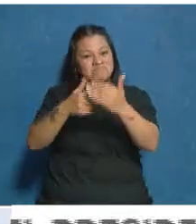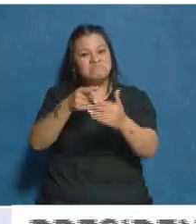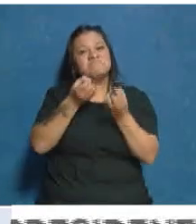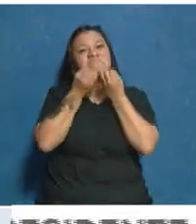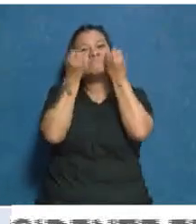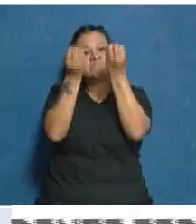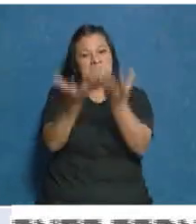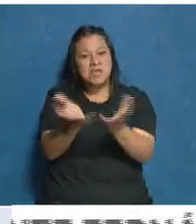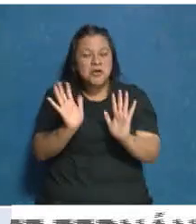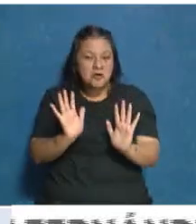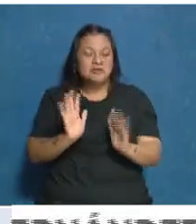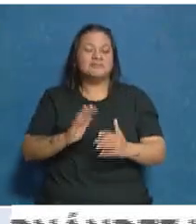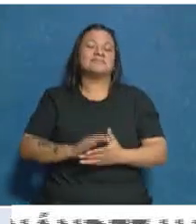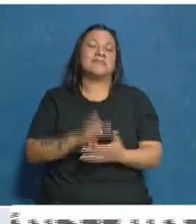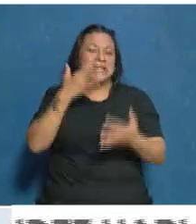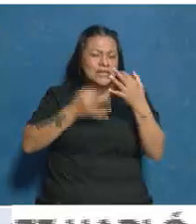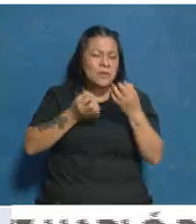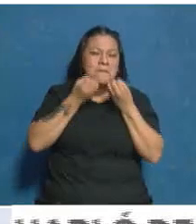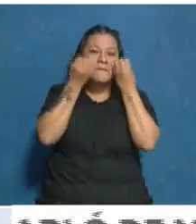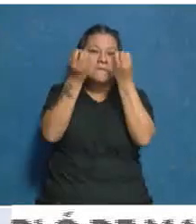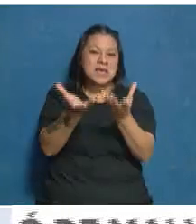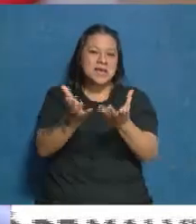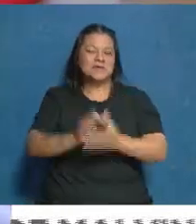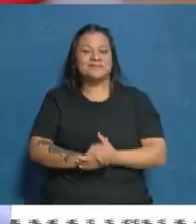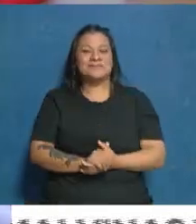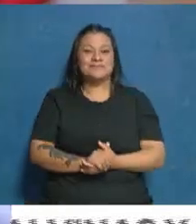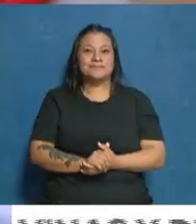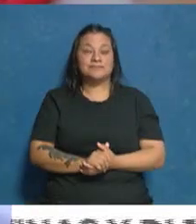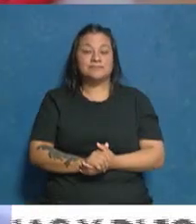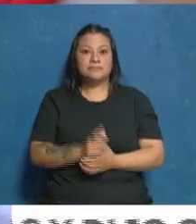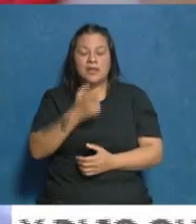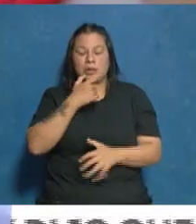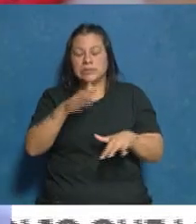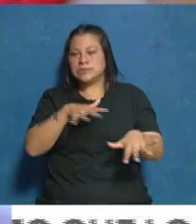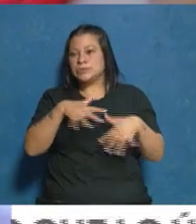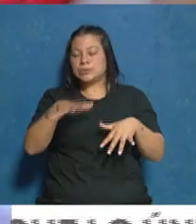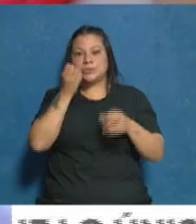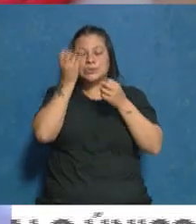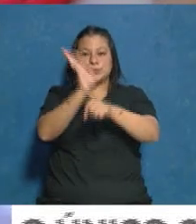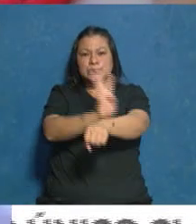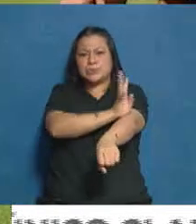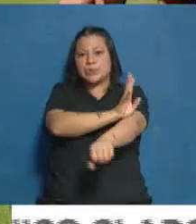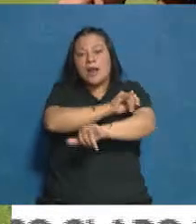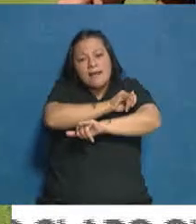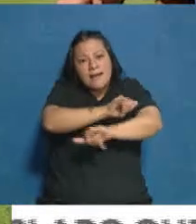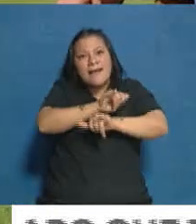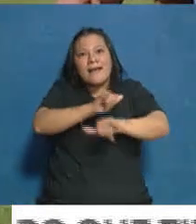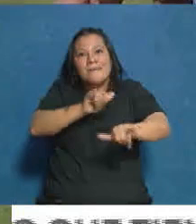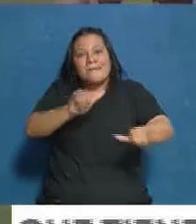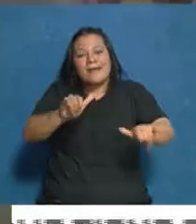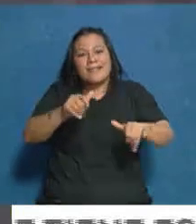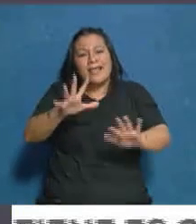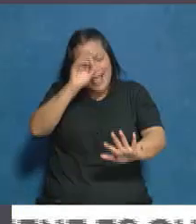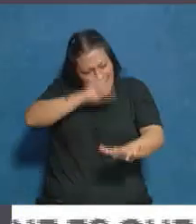mejores condiciones y salud para Dante. Mendoza se movilizó por Dante y se armó la campaña Jugate por